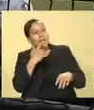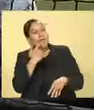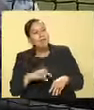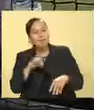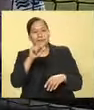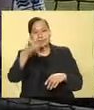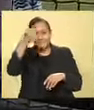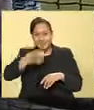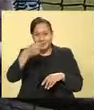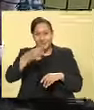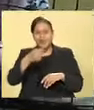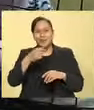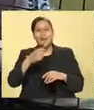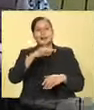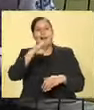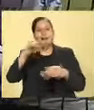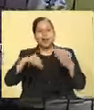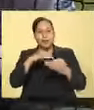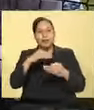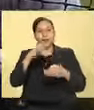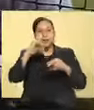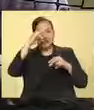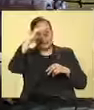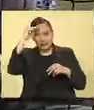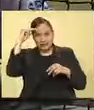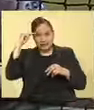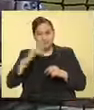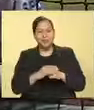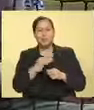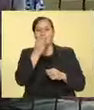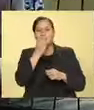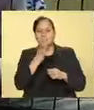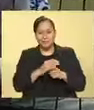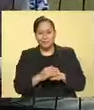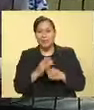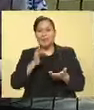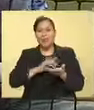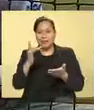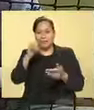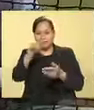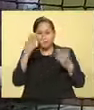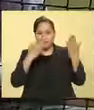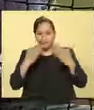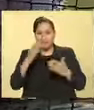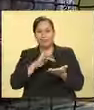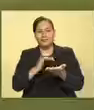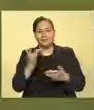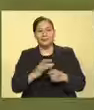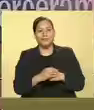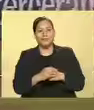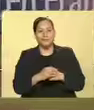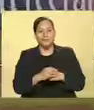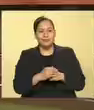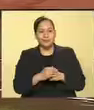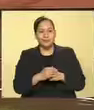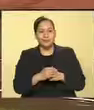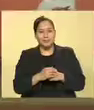Un saludo a todos, San Blas, Nayarit. Besos. Gracias y éxito. Gracias a ustedes.